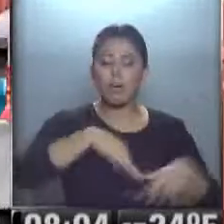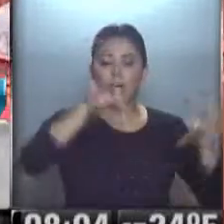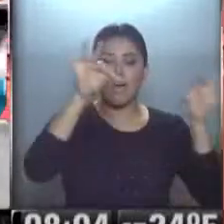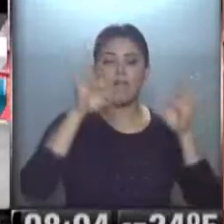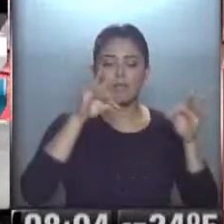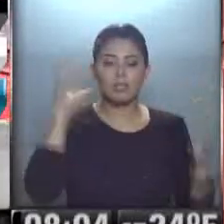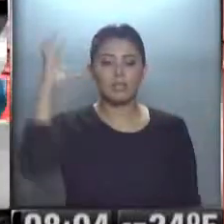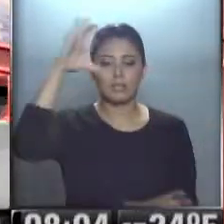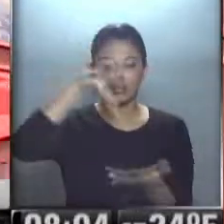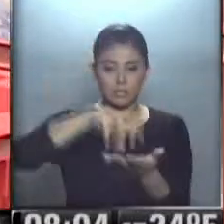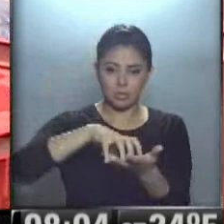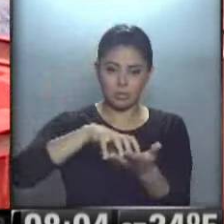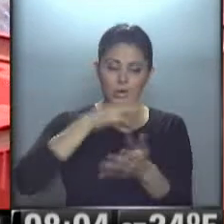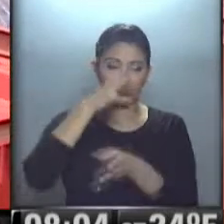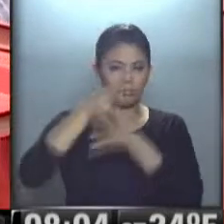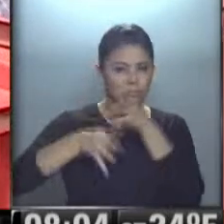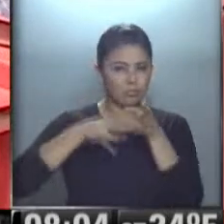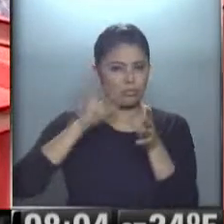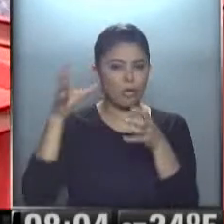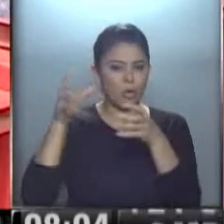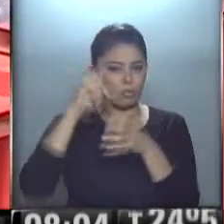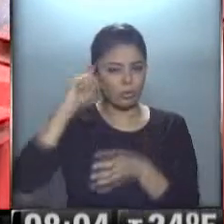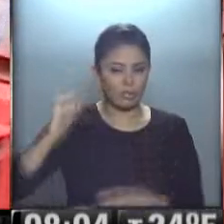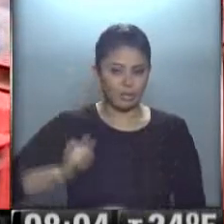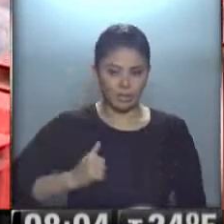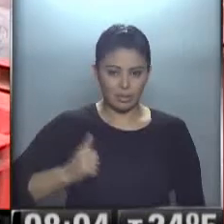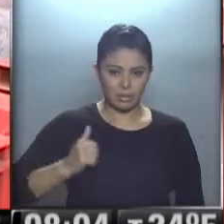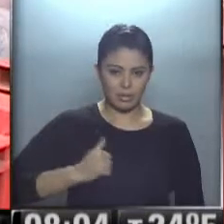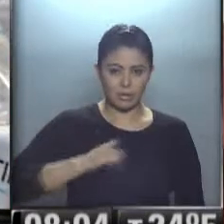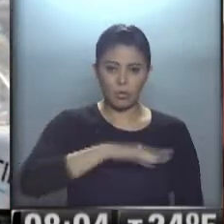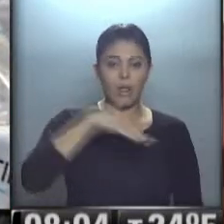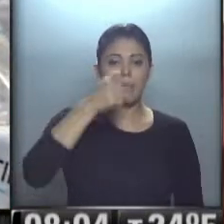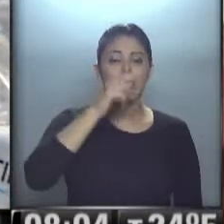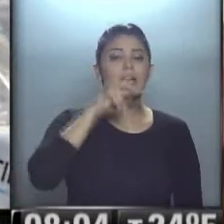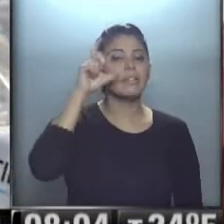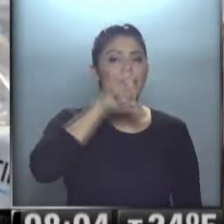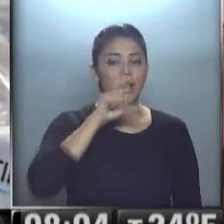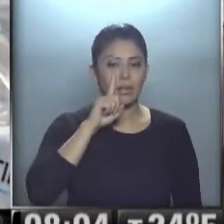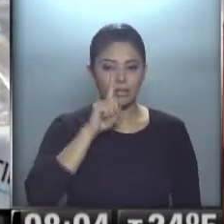de Ingenieros e Infraestructura del Ejército Argentino de Villa Martelli.